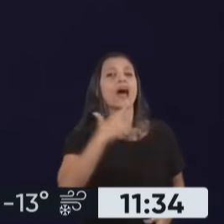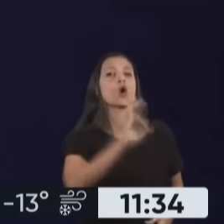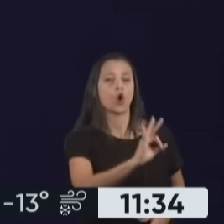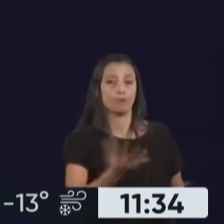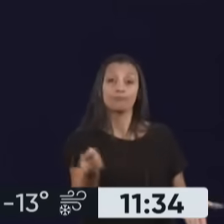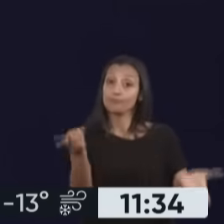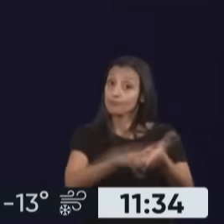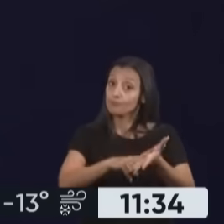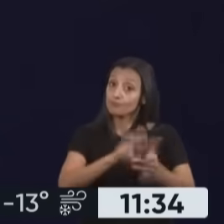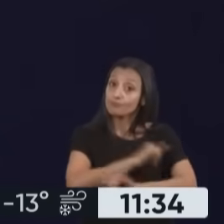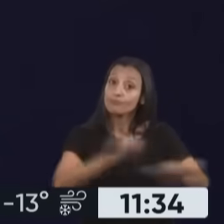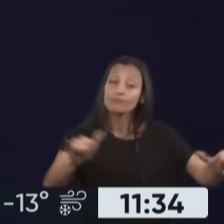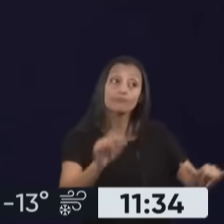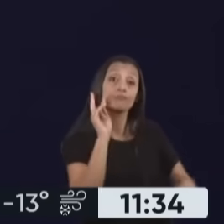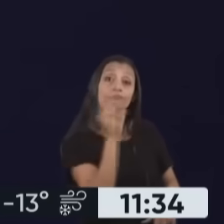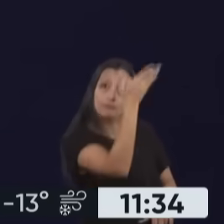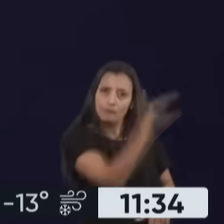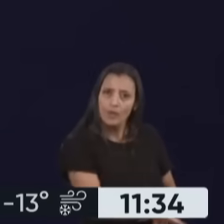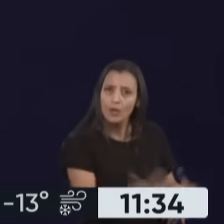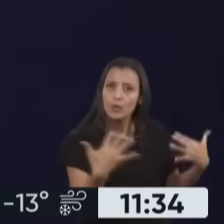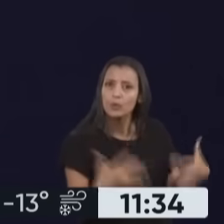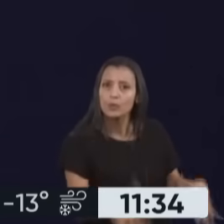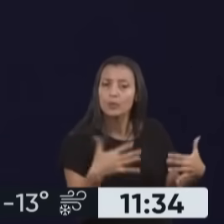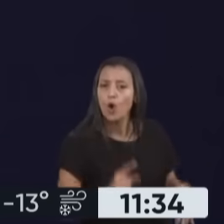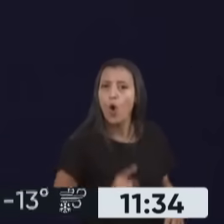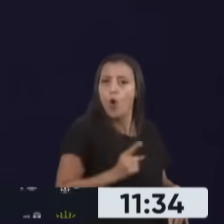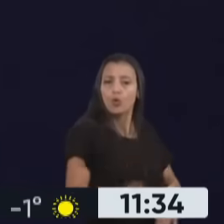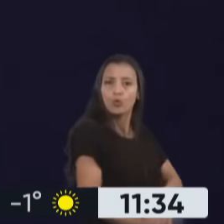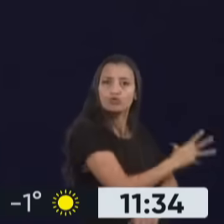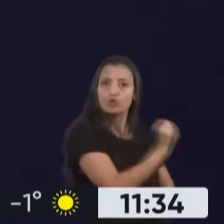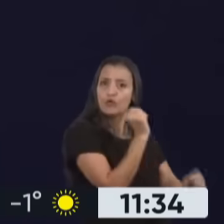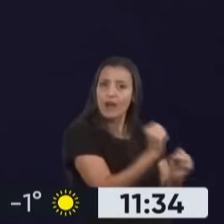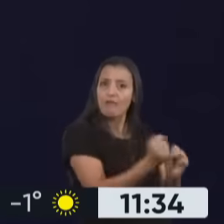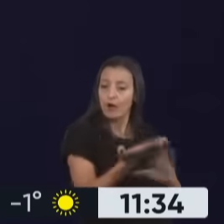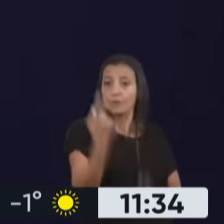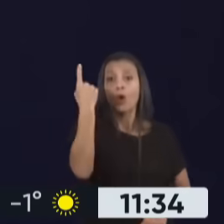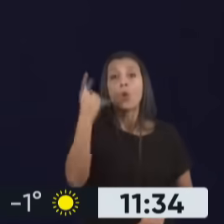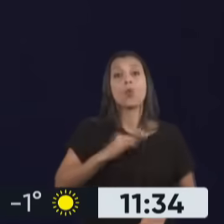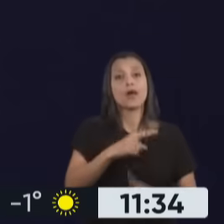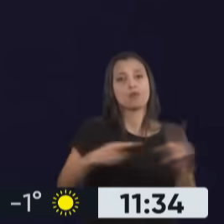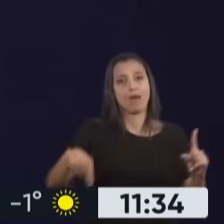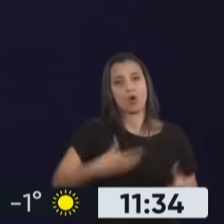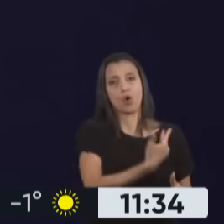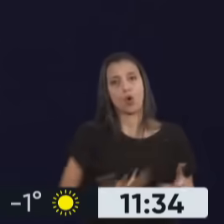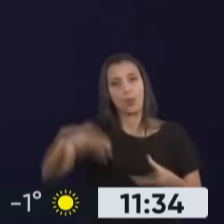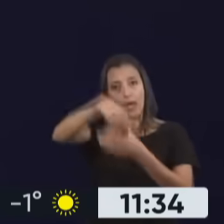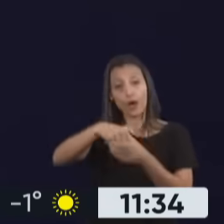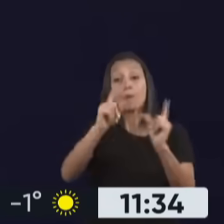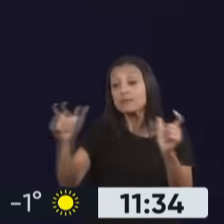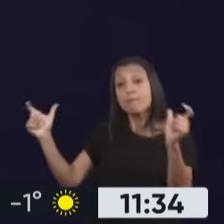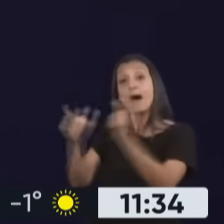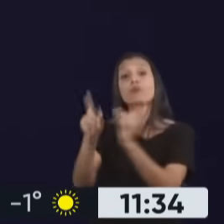Y repito, gran admiración por el trabajo que viene haciendo desde hace 1 año y medio en el gobierno. De esta reunión